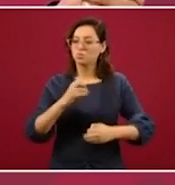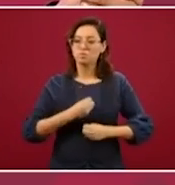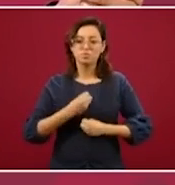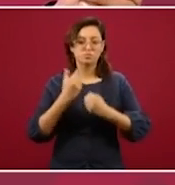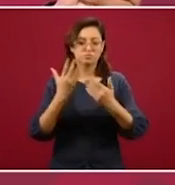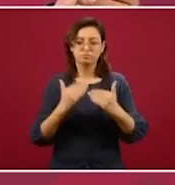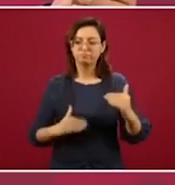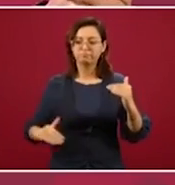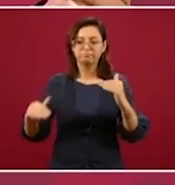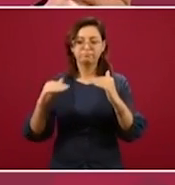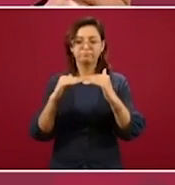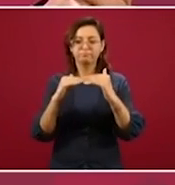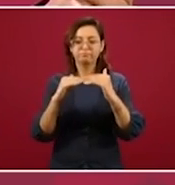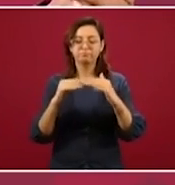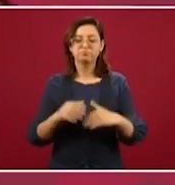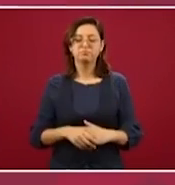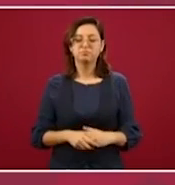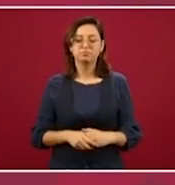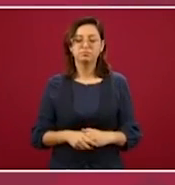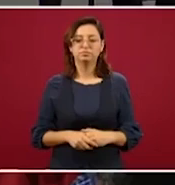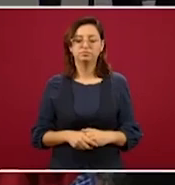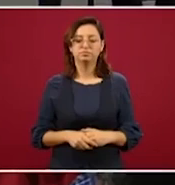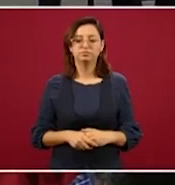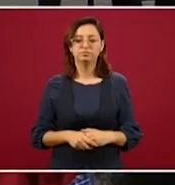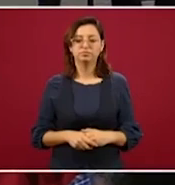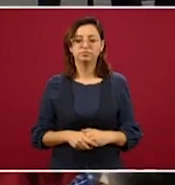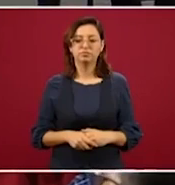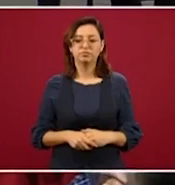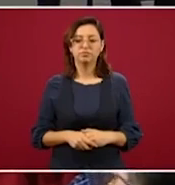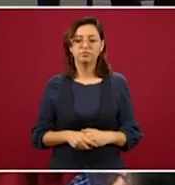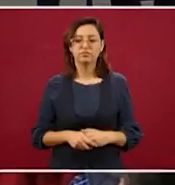de manifestarnos. Entonces,